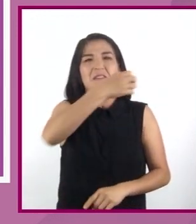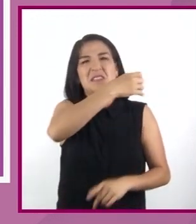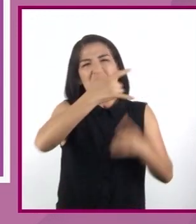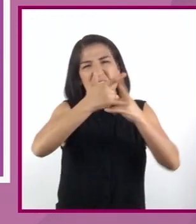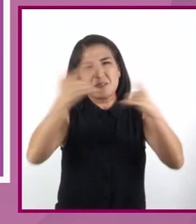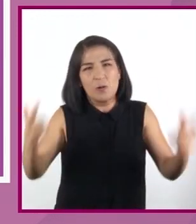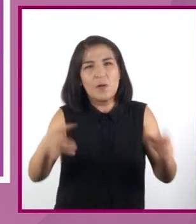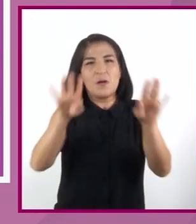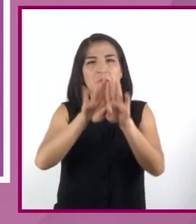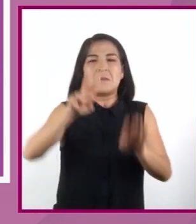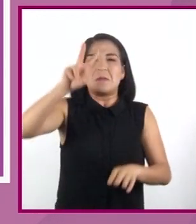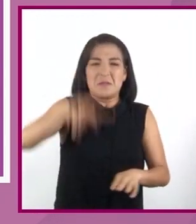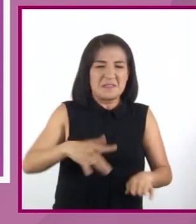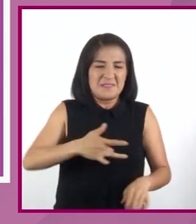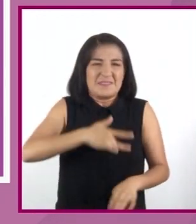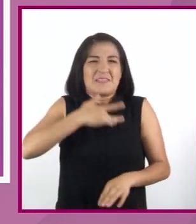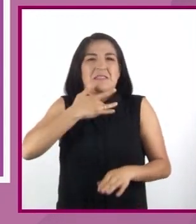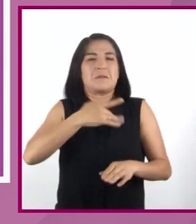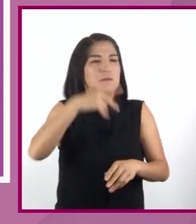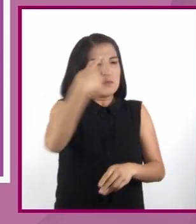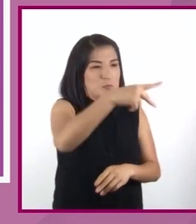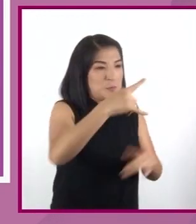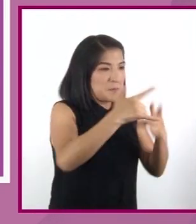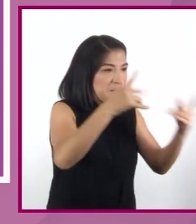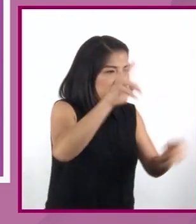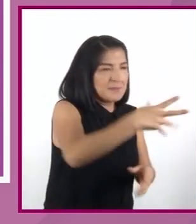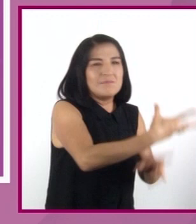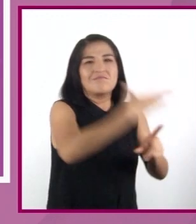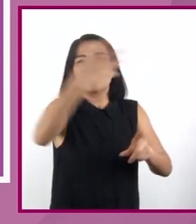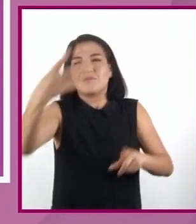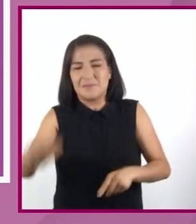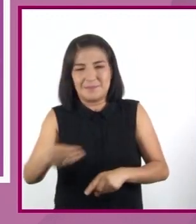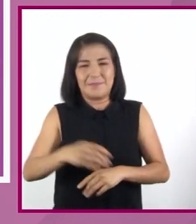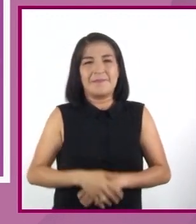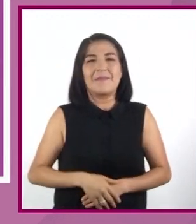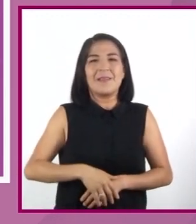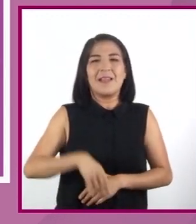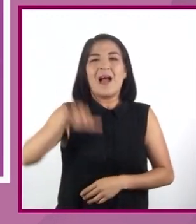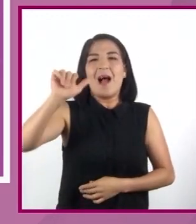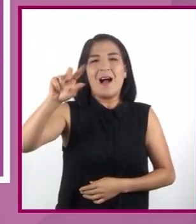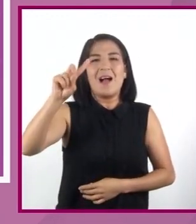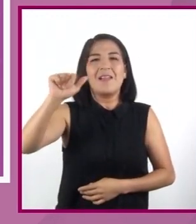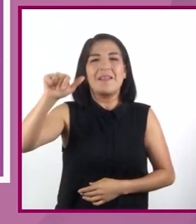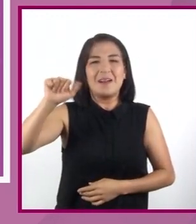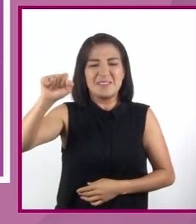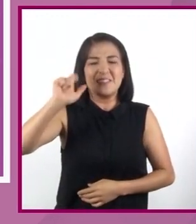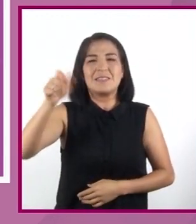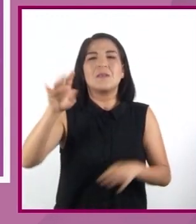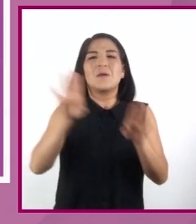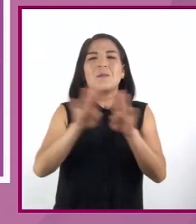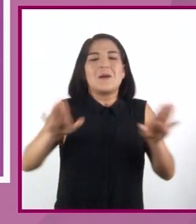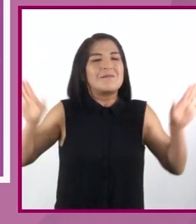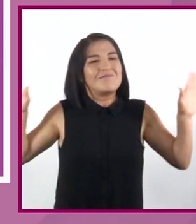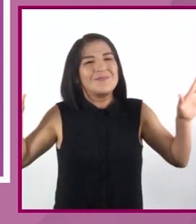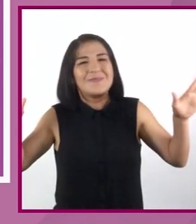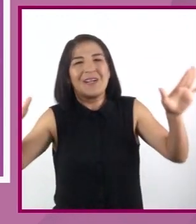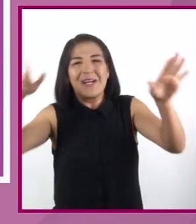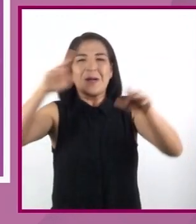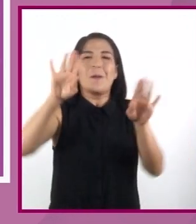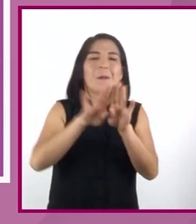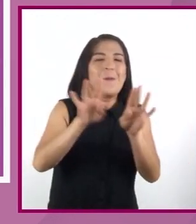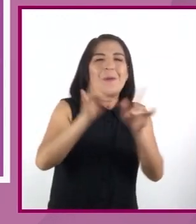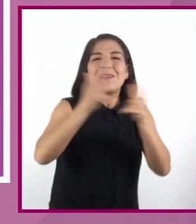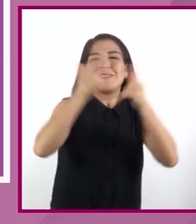y sucesos parecen tomados de la vida cotidiana. Hadas. Se caracterizan por ser una historia ficticia que